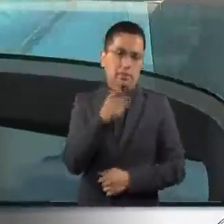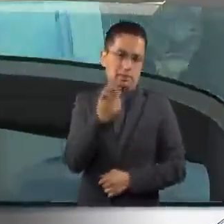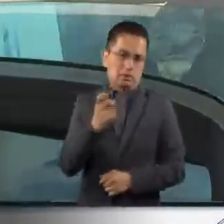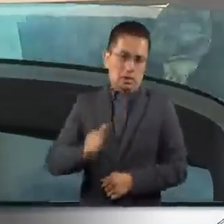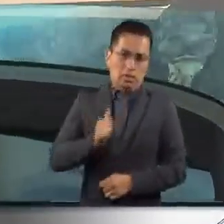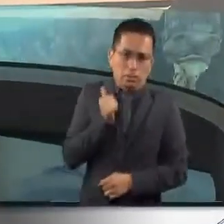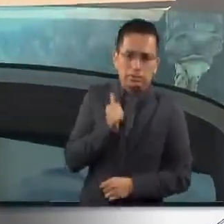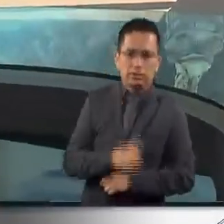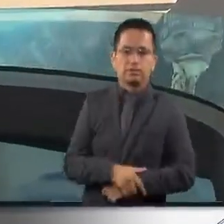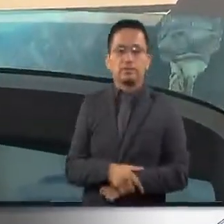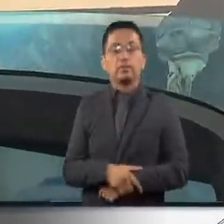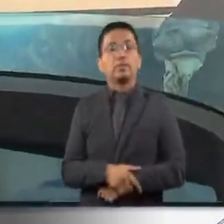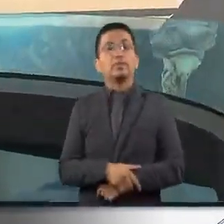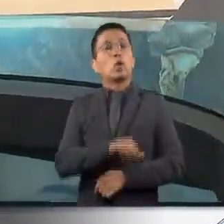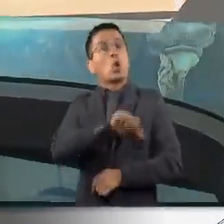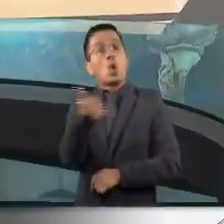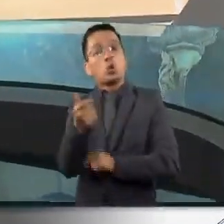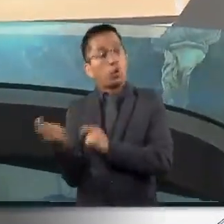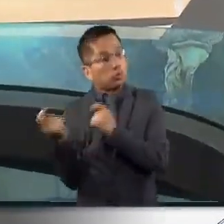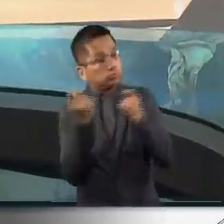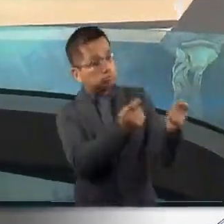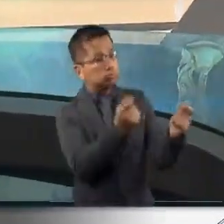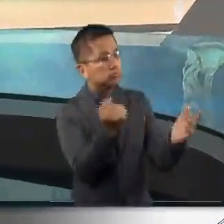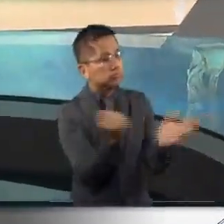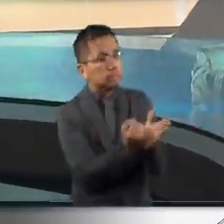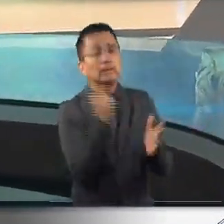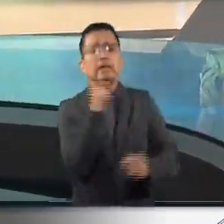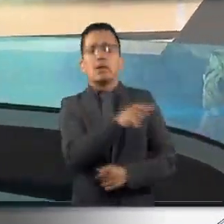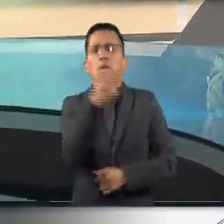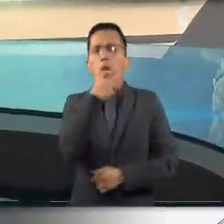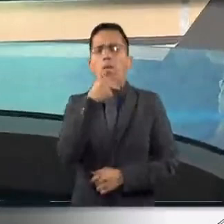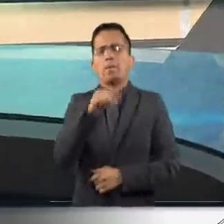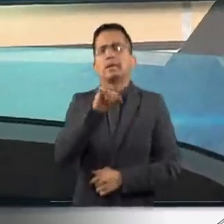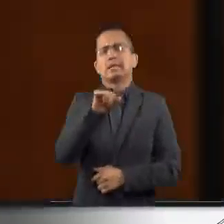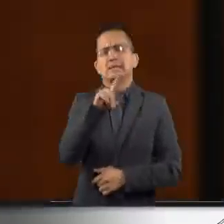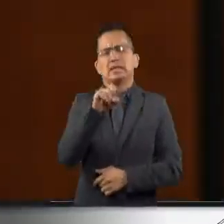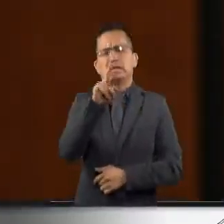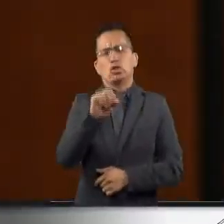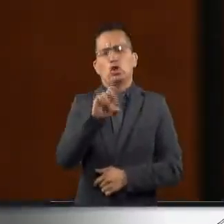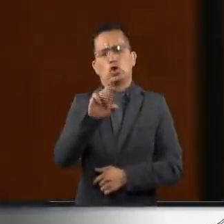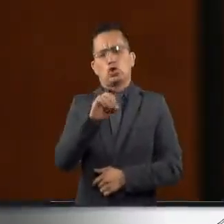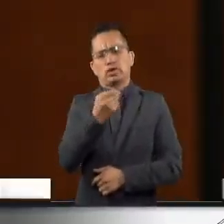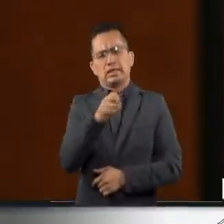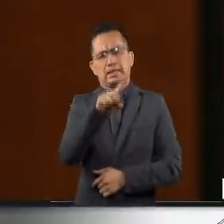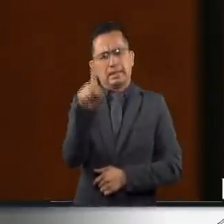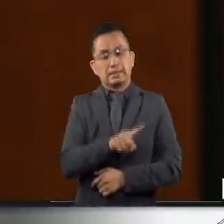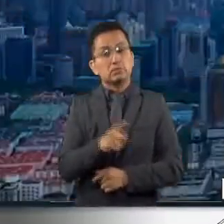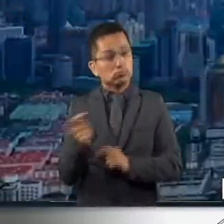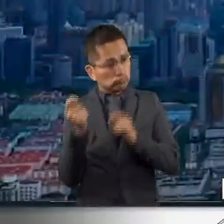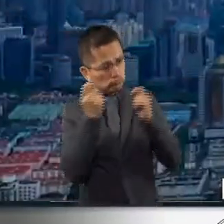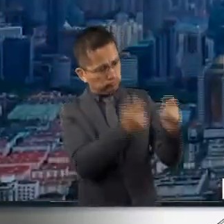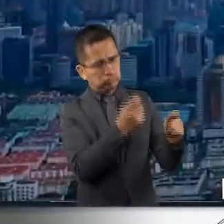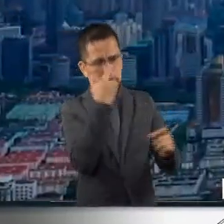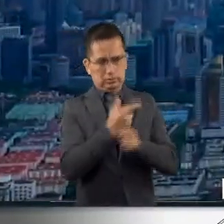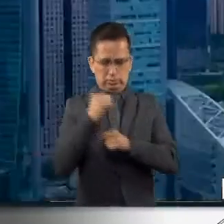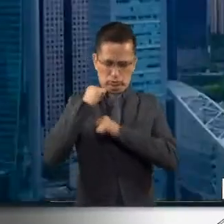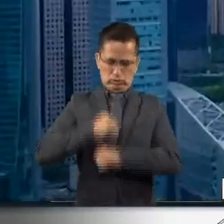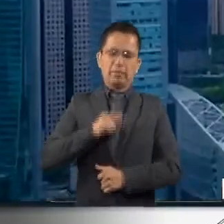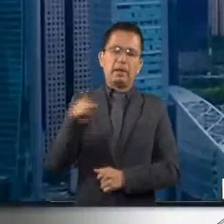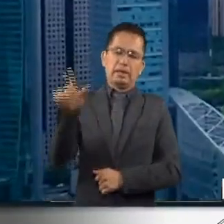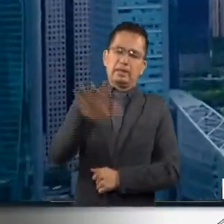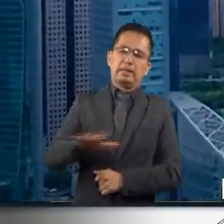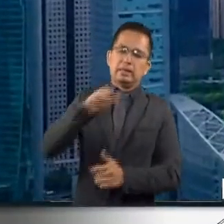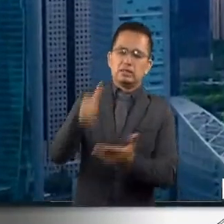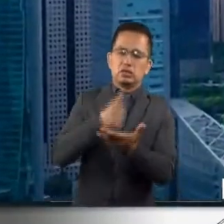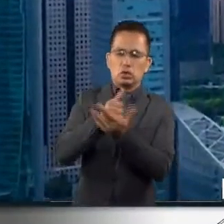Otro de los nombramientos avalados fue el de Miguel Ángel Isidro Rodríguez, quien fue designado por el Ejecutivo como cónsul en la ciudad de Shanghái, allá